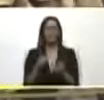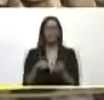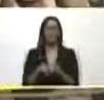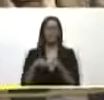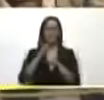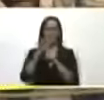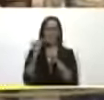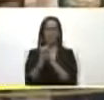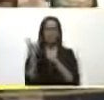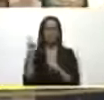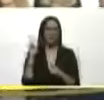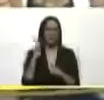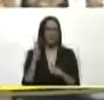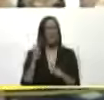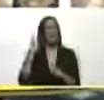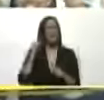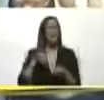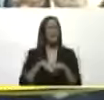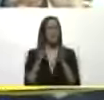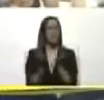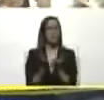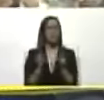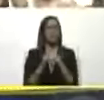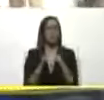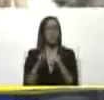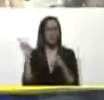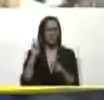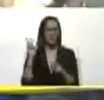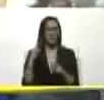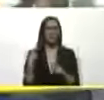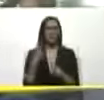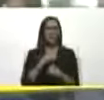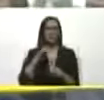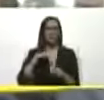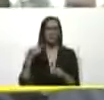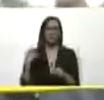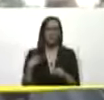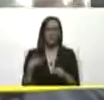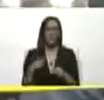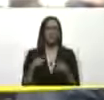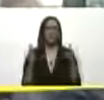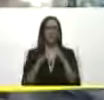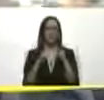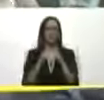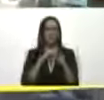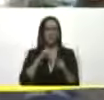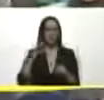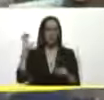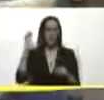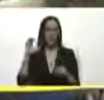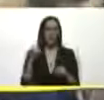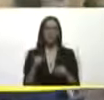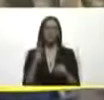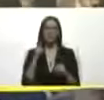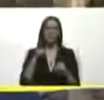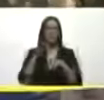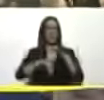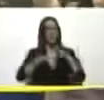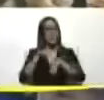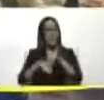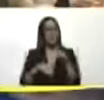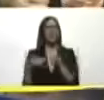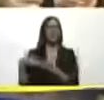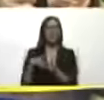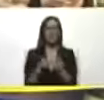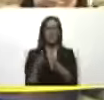venezolano pero para que el mundo conozca Venezuela primero Nosotros también tenemos que conocer nuestro país enterito y sus playas sus